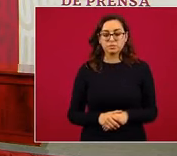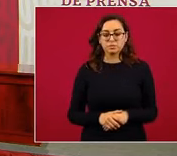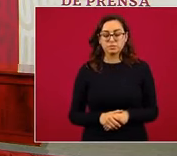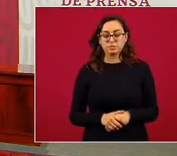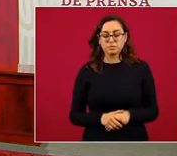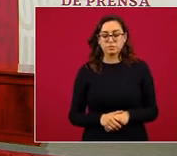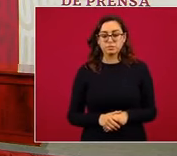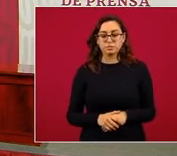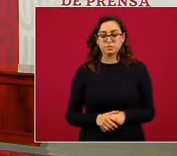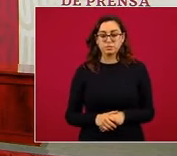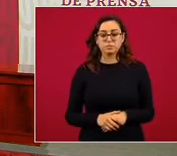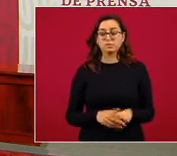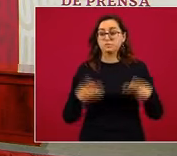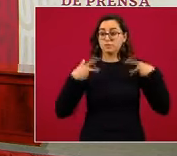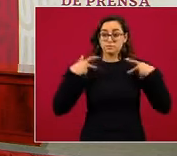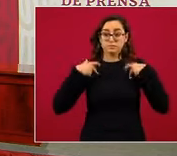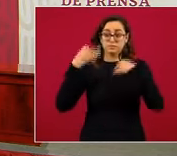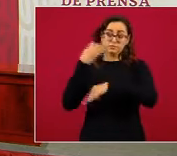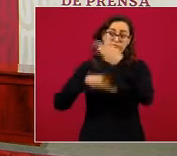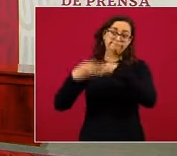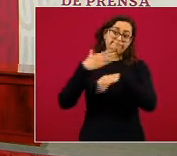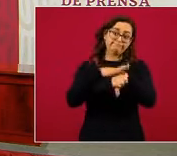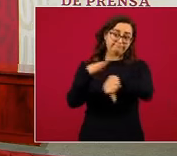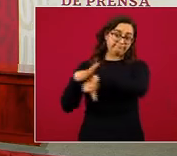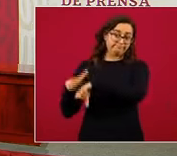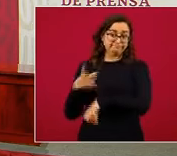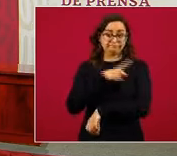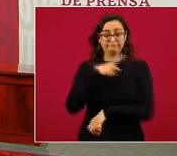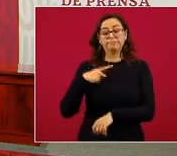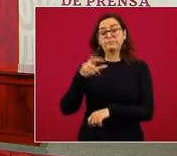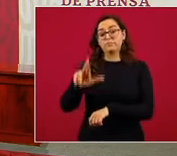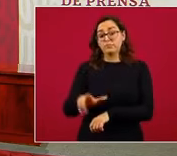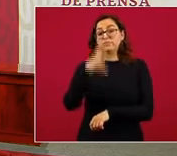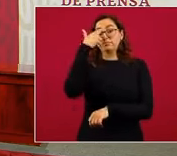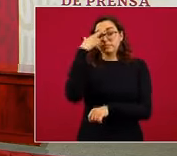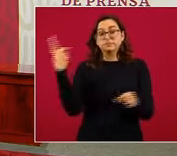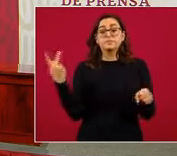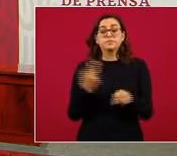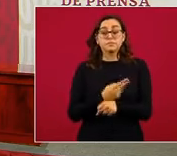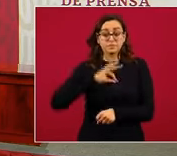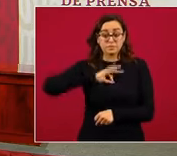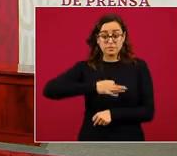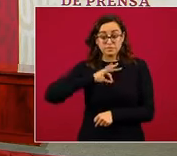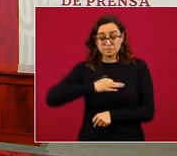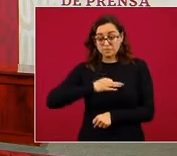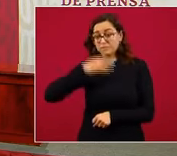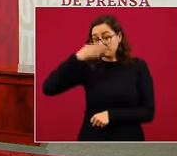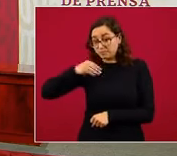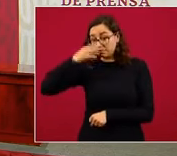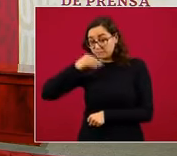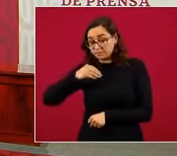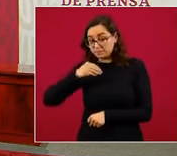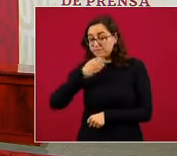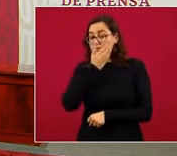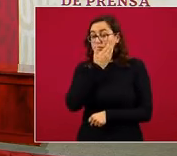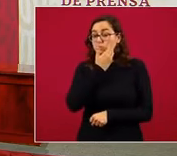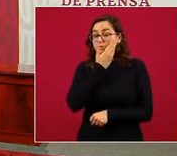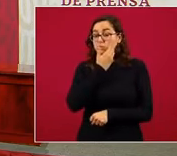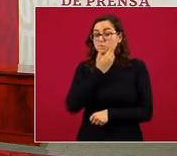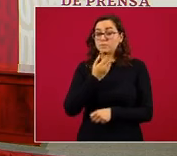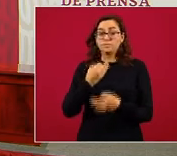y eso es importante para toda la población, que las diferentes enfermedades respiratorias tienen prácticamente un inicio